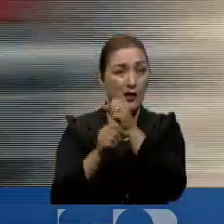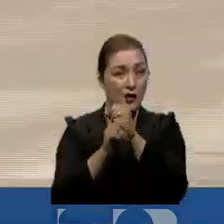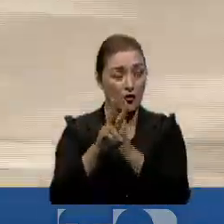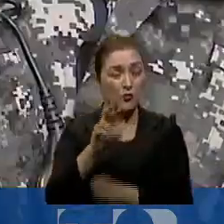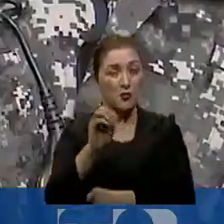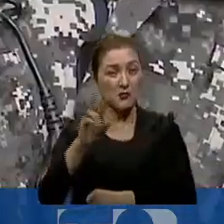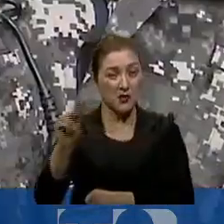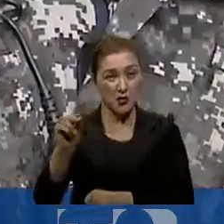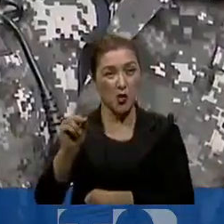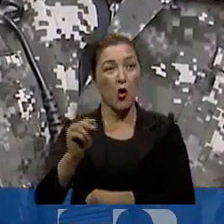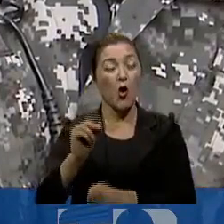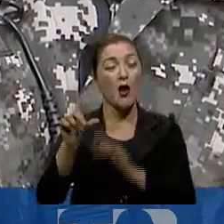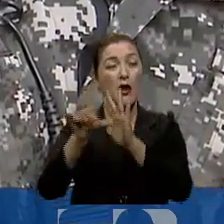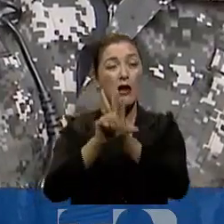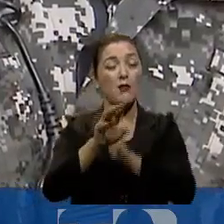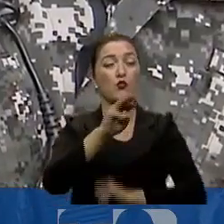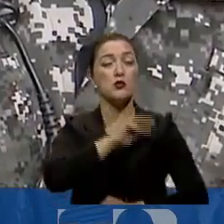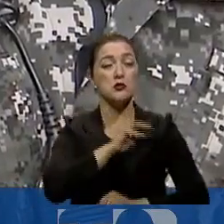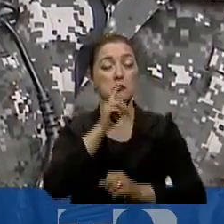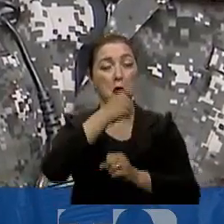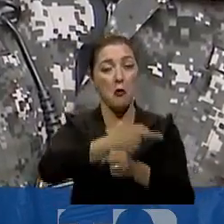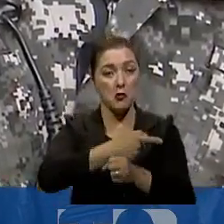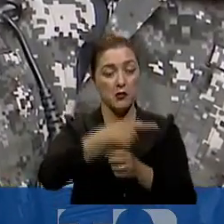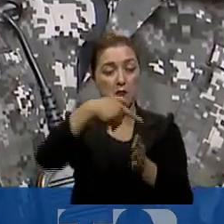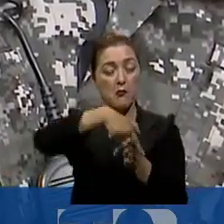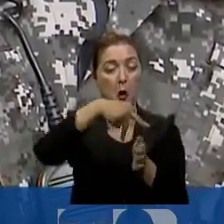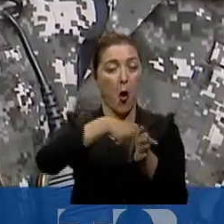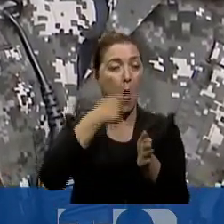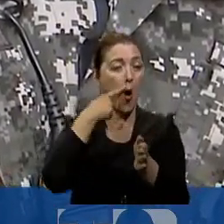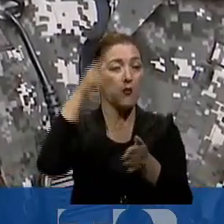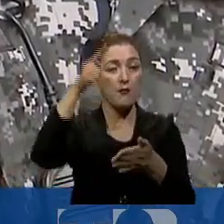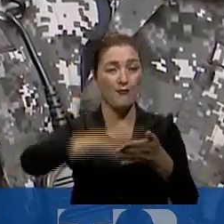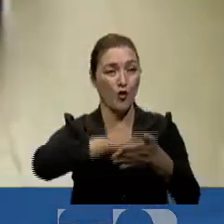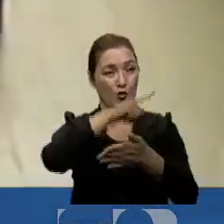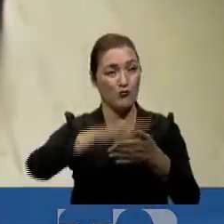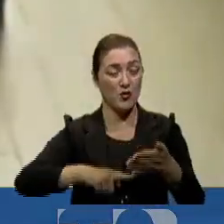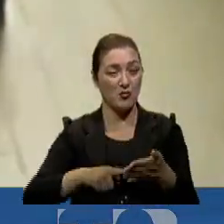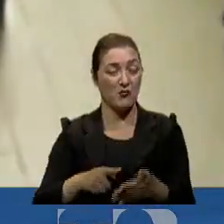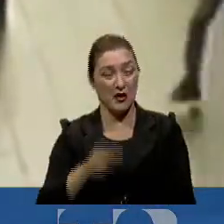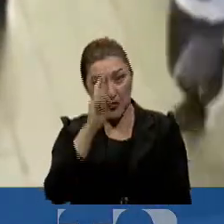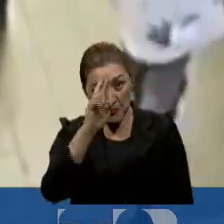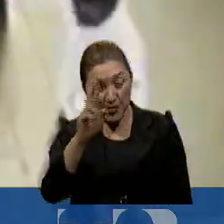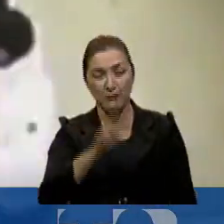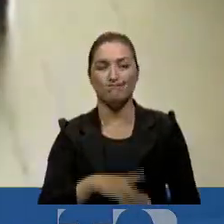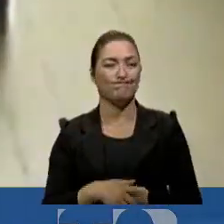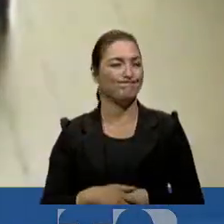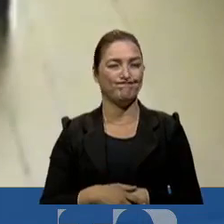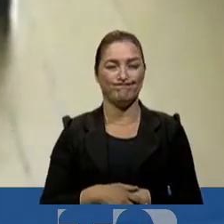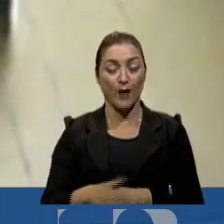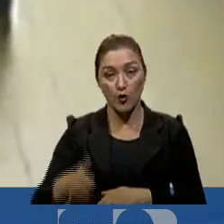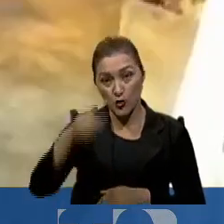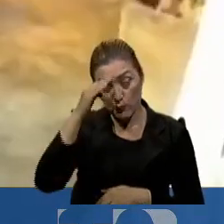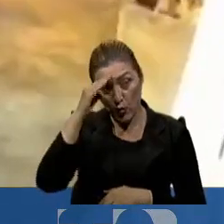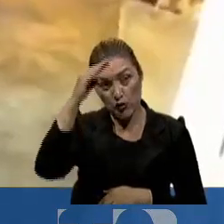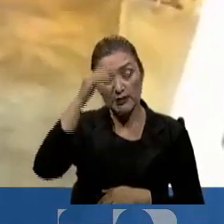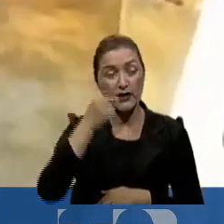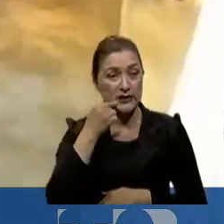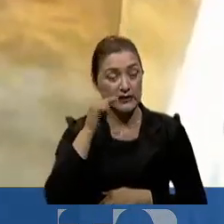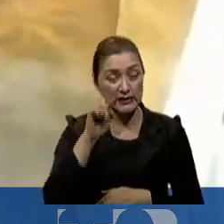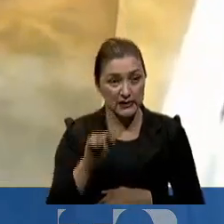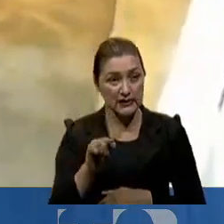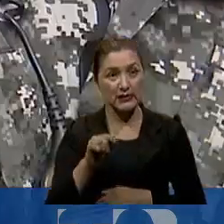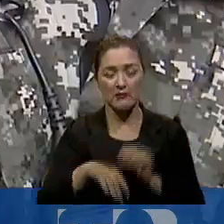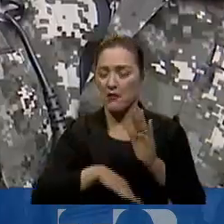norma no se respeta. Y por ello, el comandante del Distrito Metropolitano de Quito, Víctor Herrera, señala que la mayoría de delitos se cometen bajo